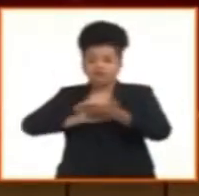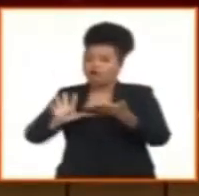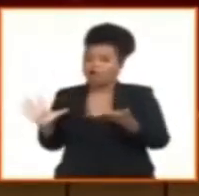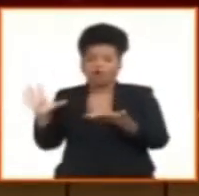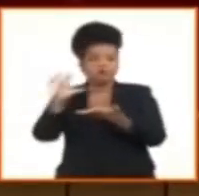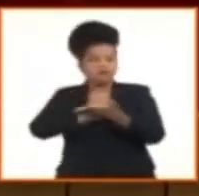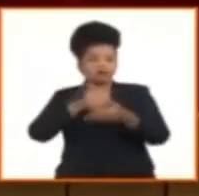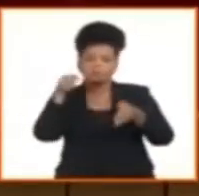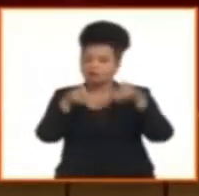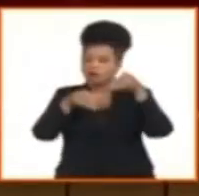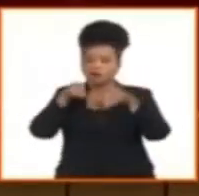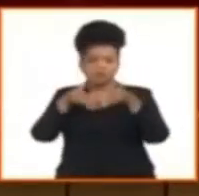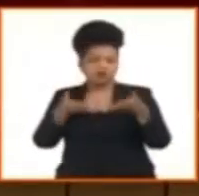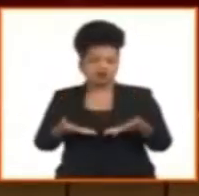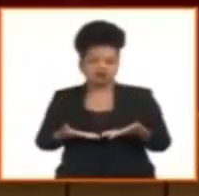distinción.